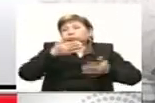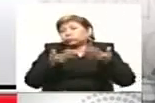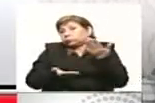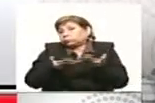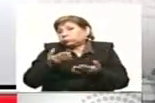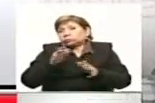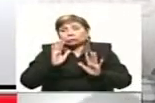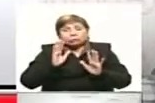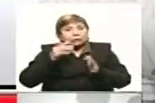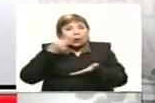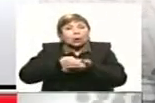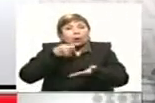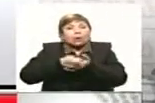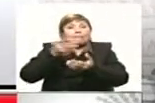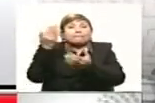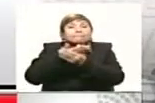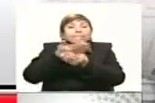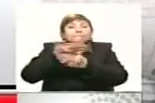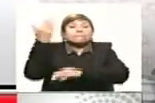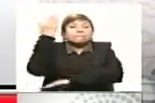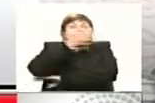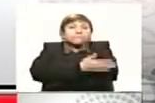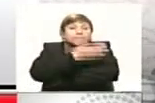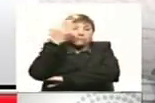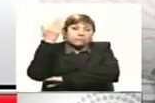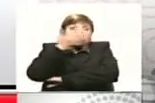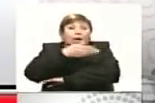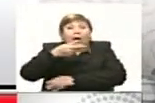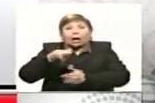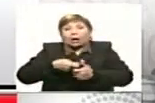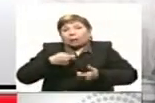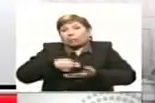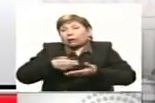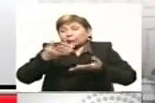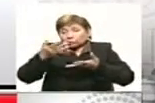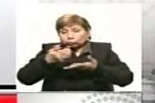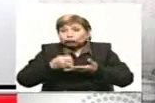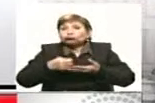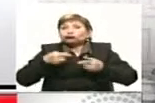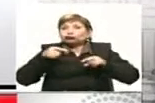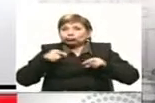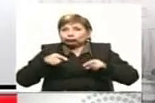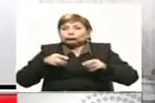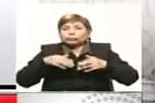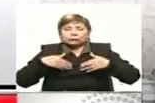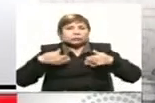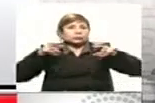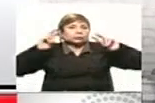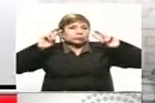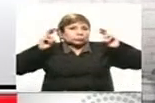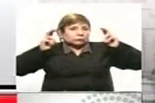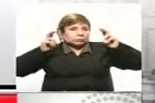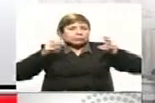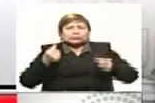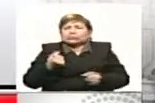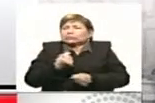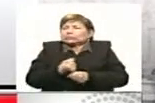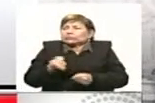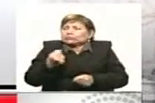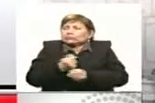del cobro de peajes o las tarifas. Entonces, sí, nosotros tenemos bastante convencimiento de que este es un tema en el cual tenemos que